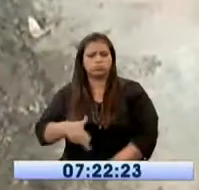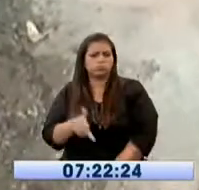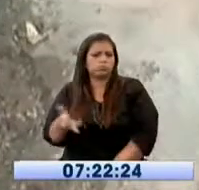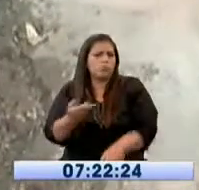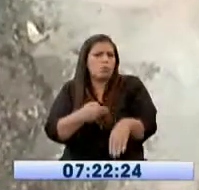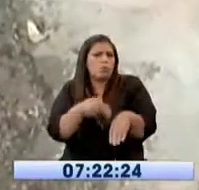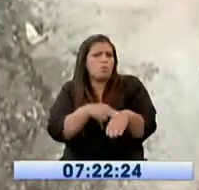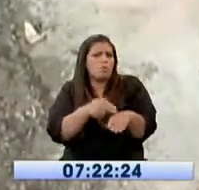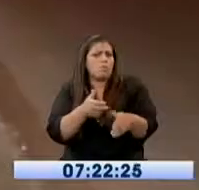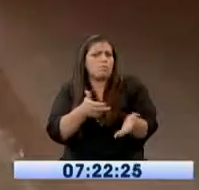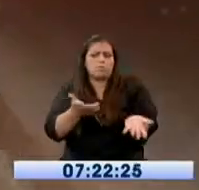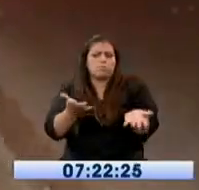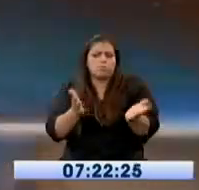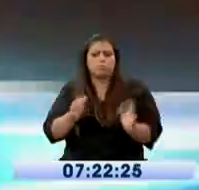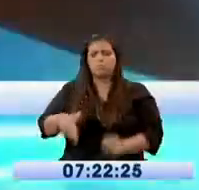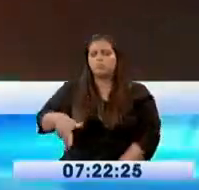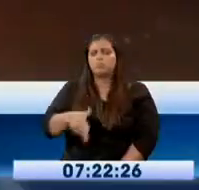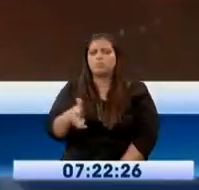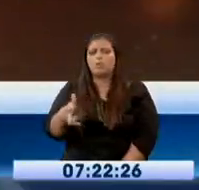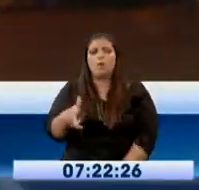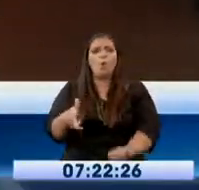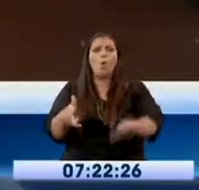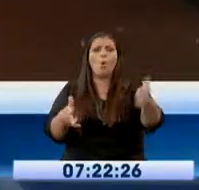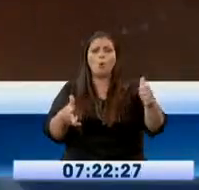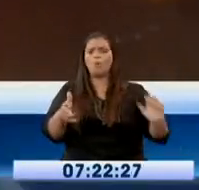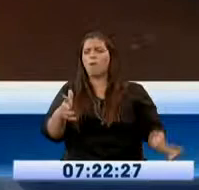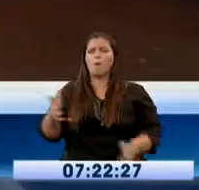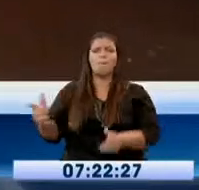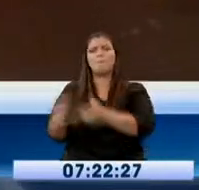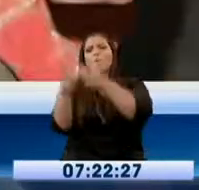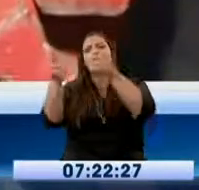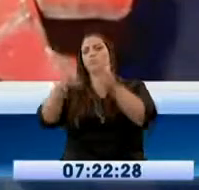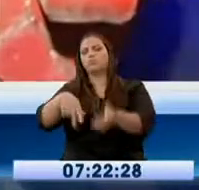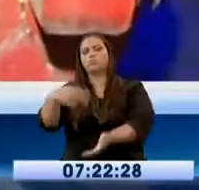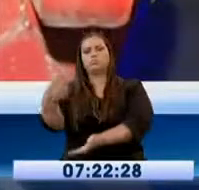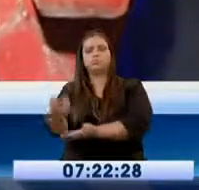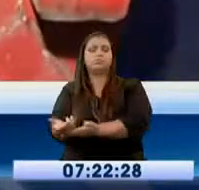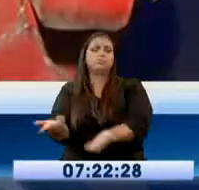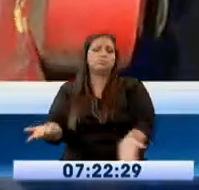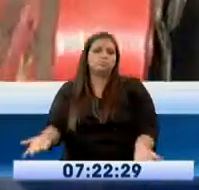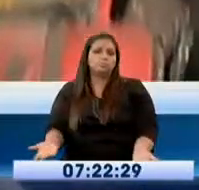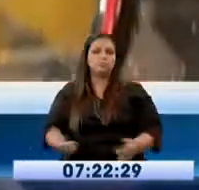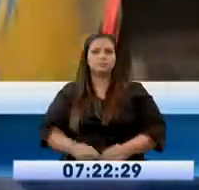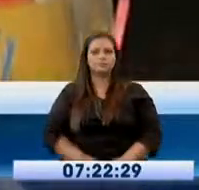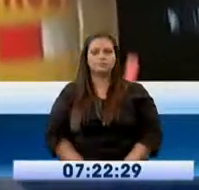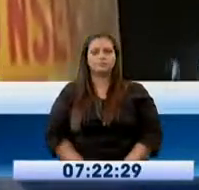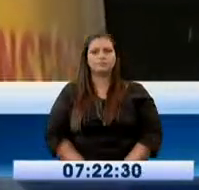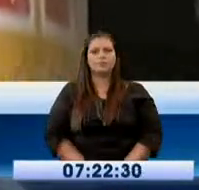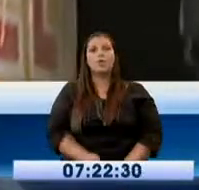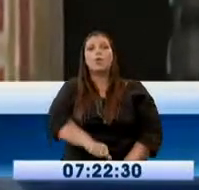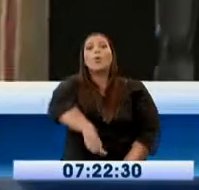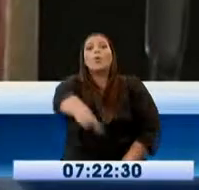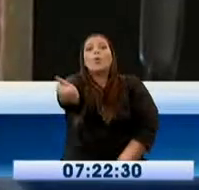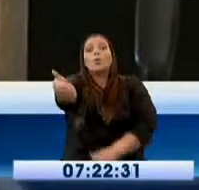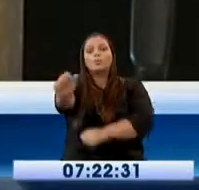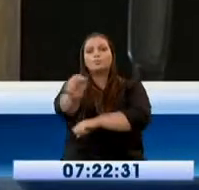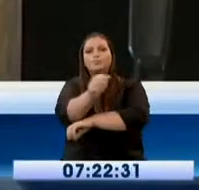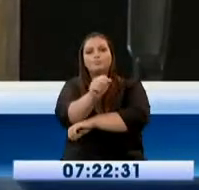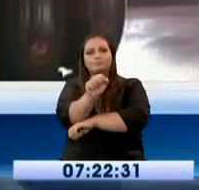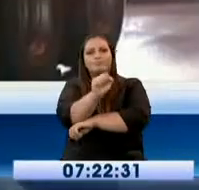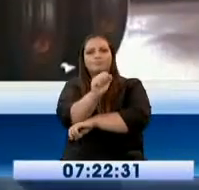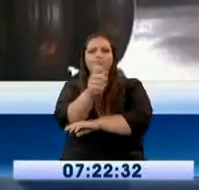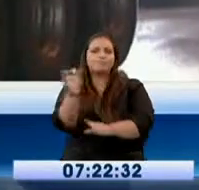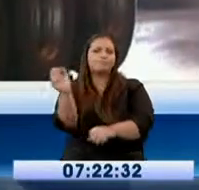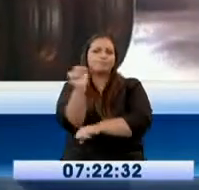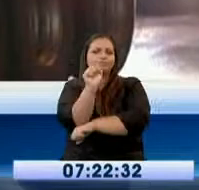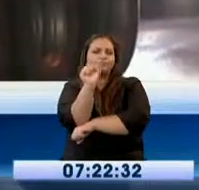se me llevó la rodilla para ir. Por otro lado, dos vehículos pesados colisionaron en la vía perimetral a la altura del sector El Fortín,